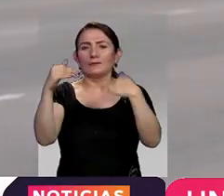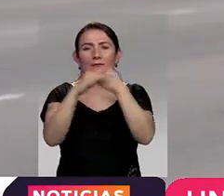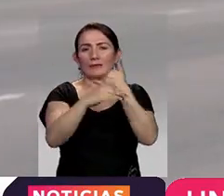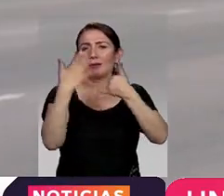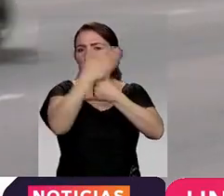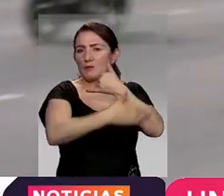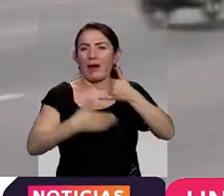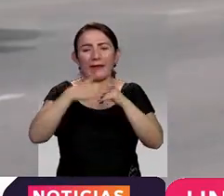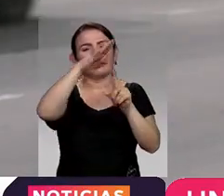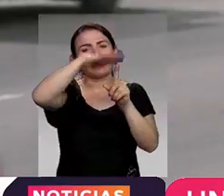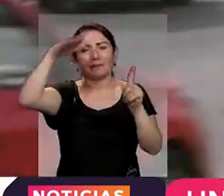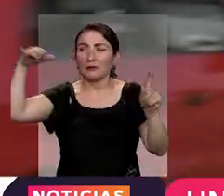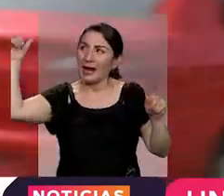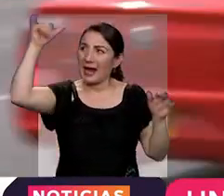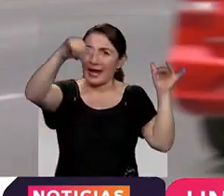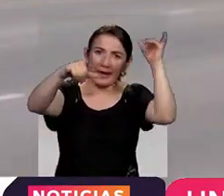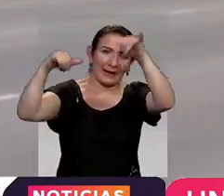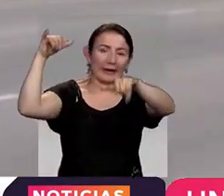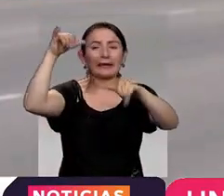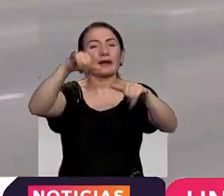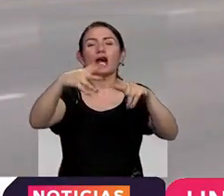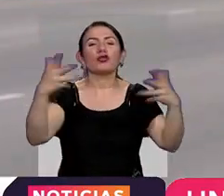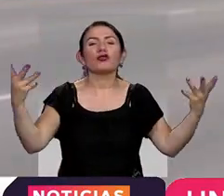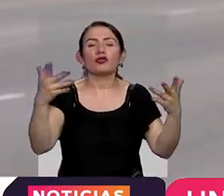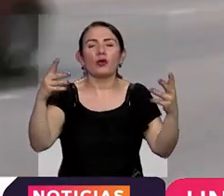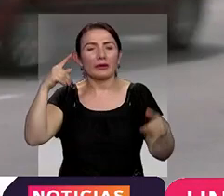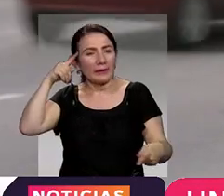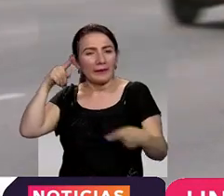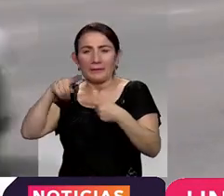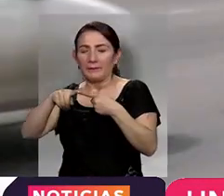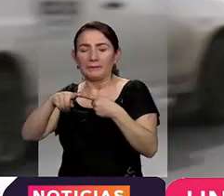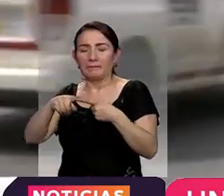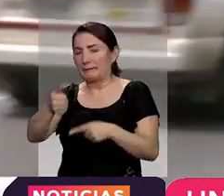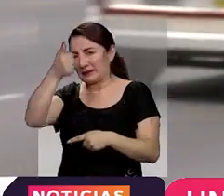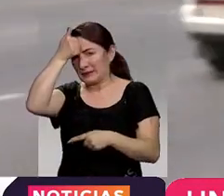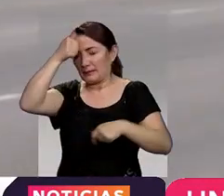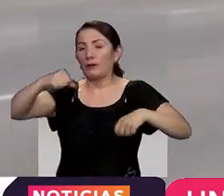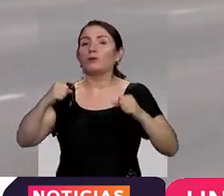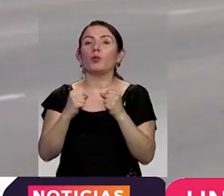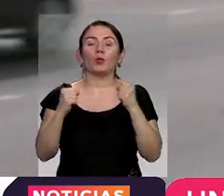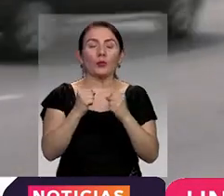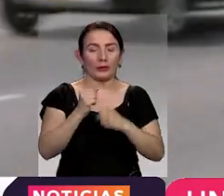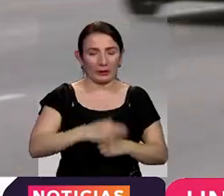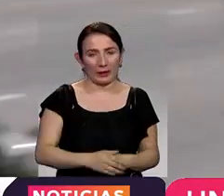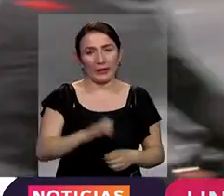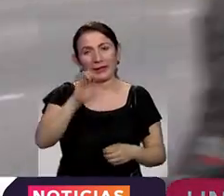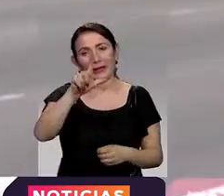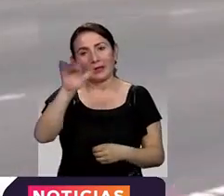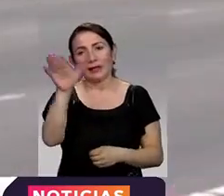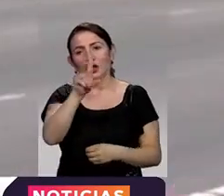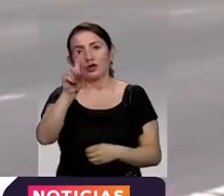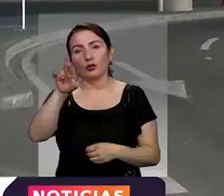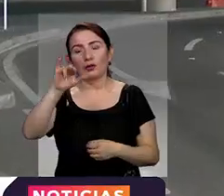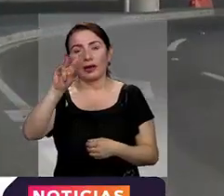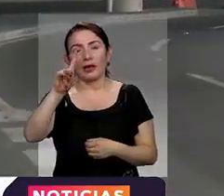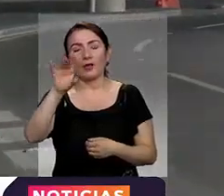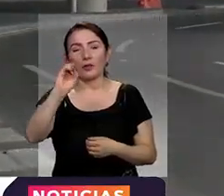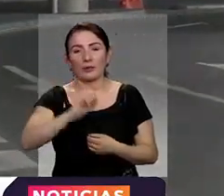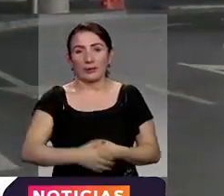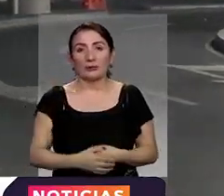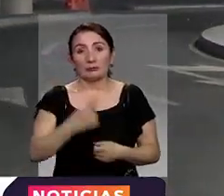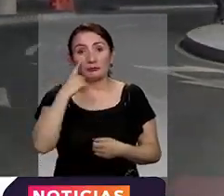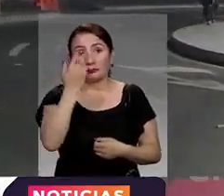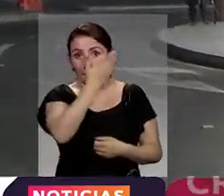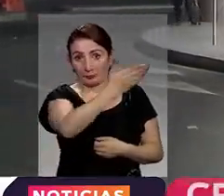principales terminales aéreas del país. El epicentro y el lugar donde habrá mayor afluencia será el aeropuerto El Dorado.